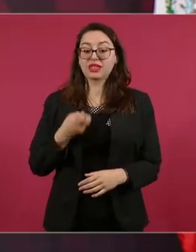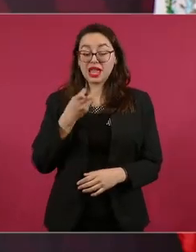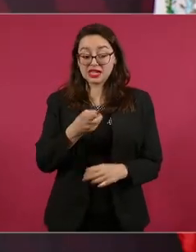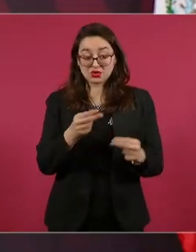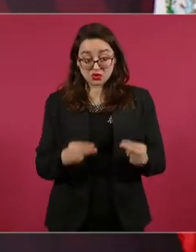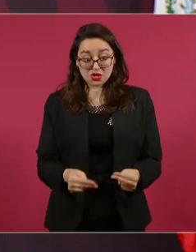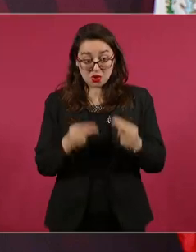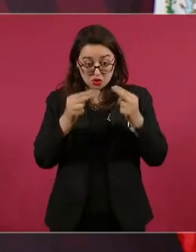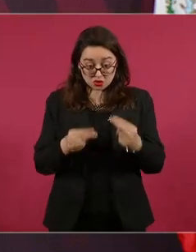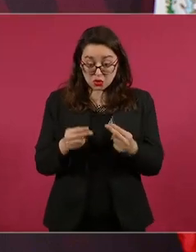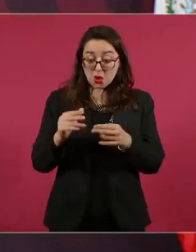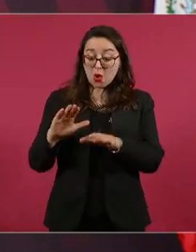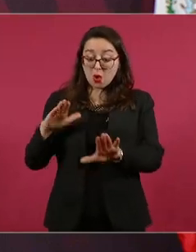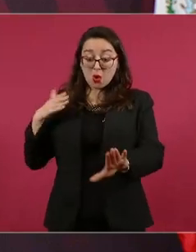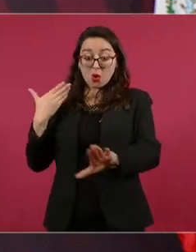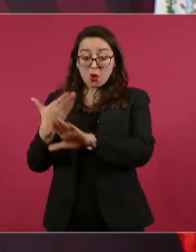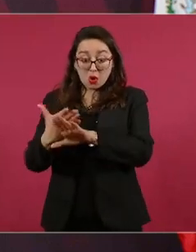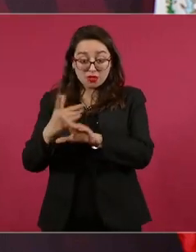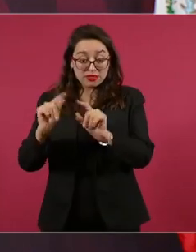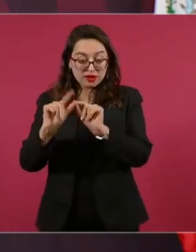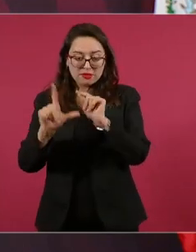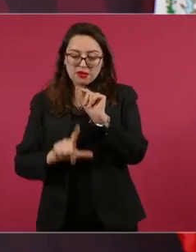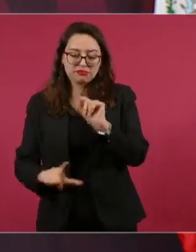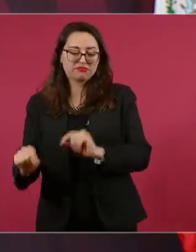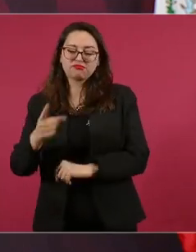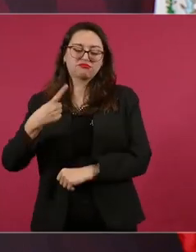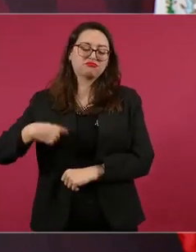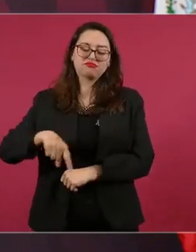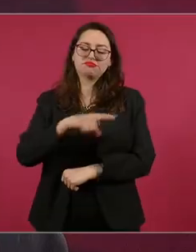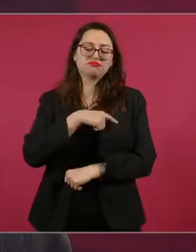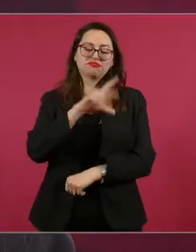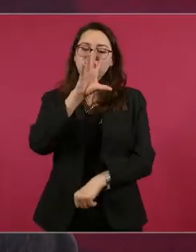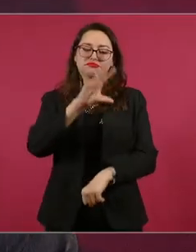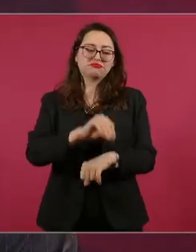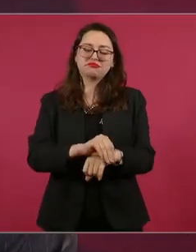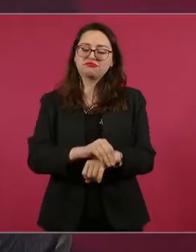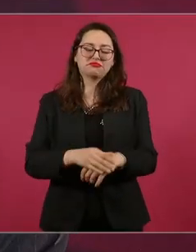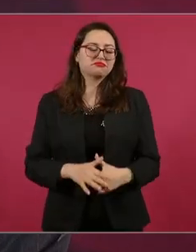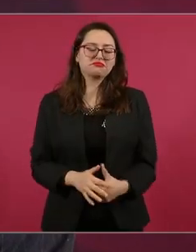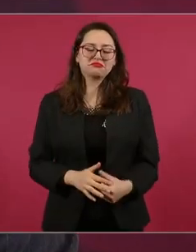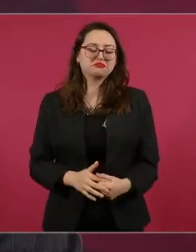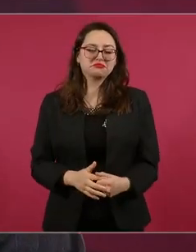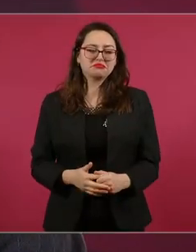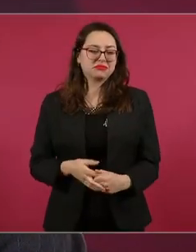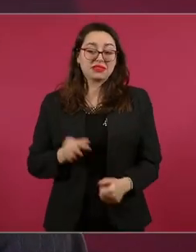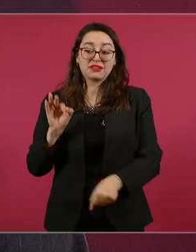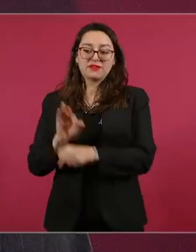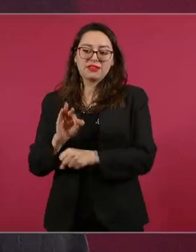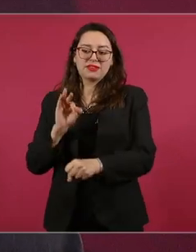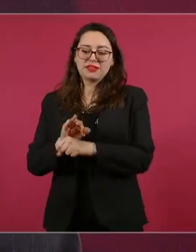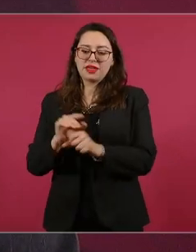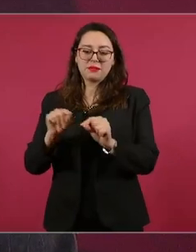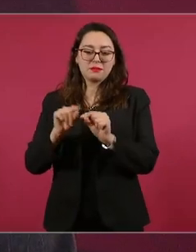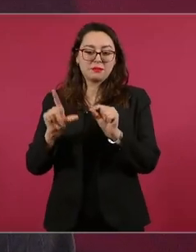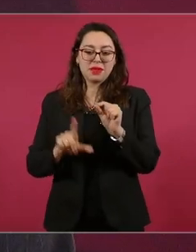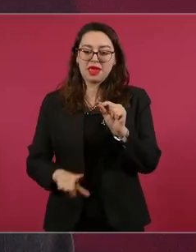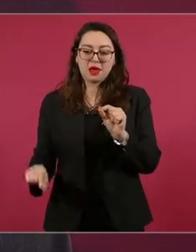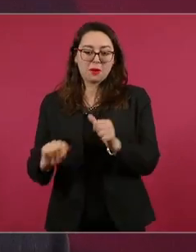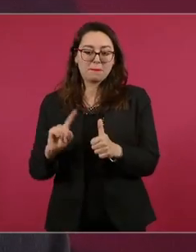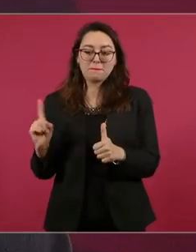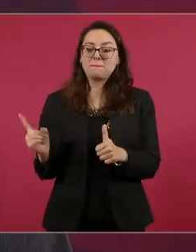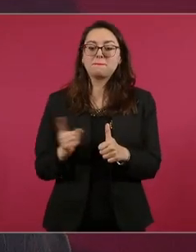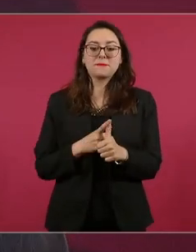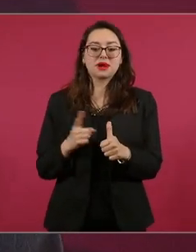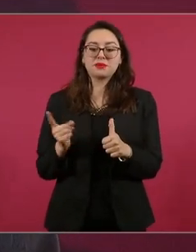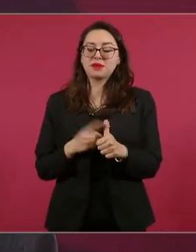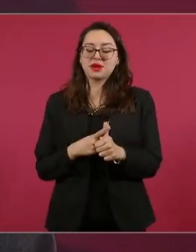para defender lo público. Y los únicos negocios que nos deben de importar son los negocios